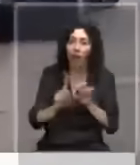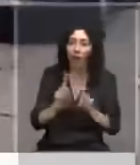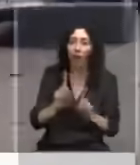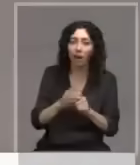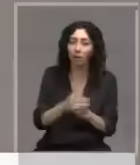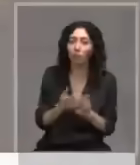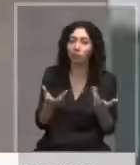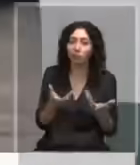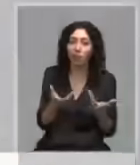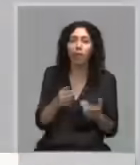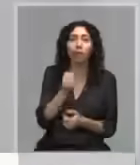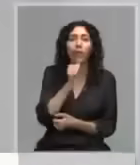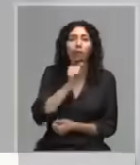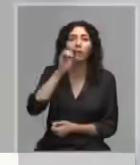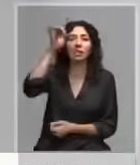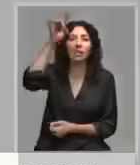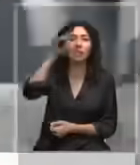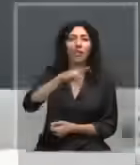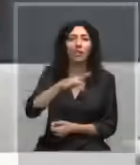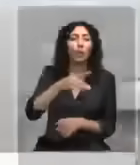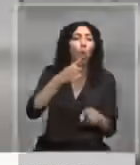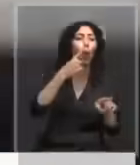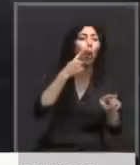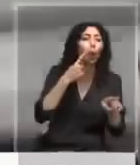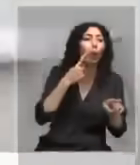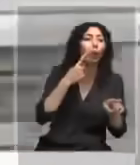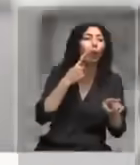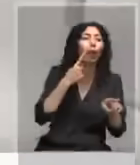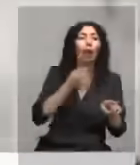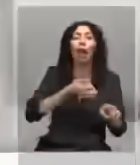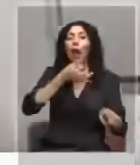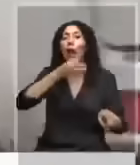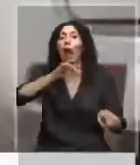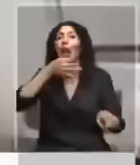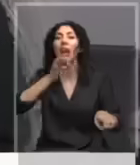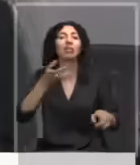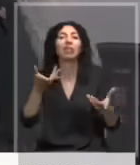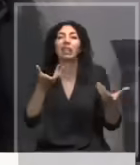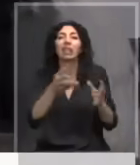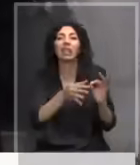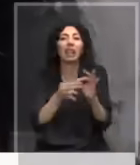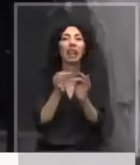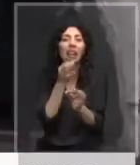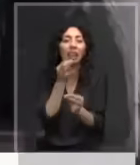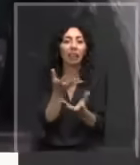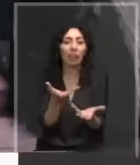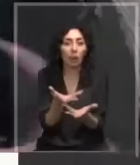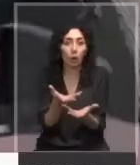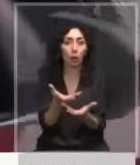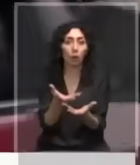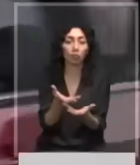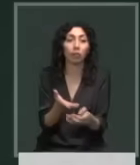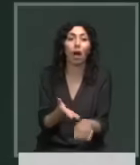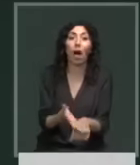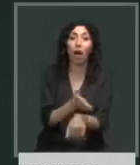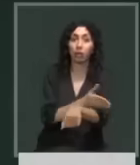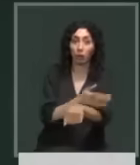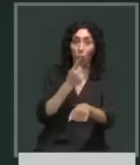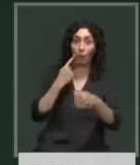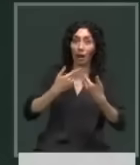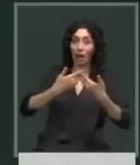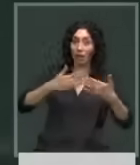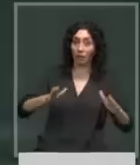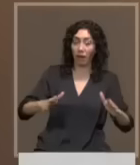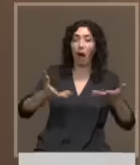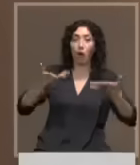Falta saber qué fue lo que dijo aquel sujeto que hasta la confección del mencionado informe permanecía en libertad, que fue detenido